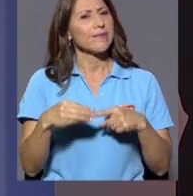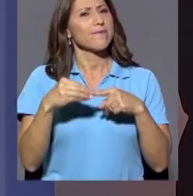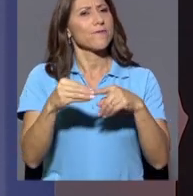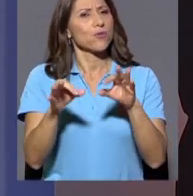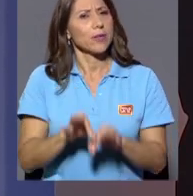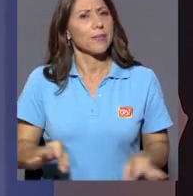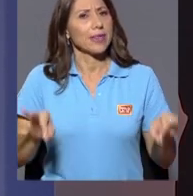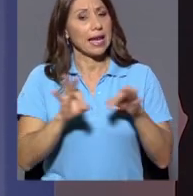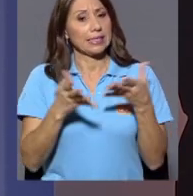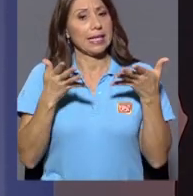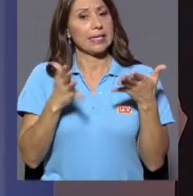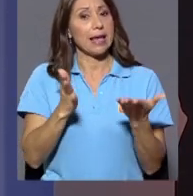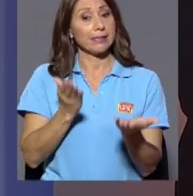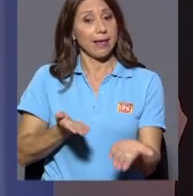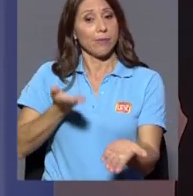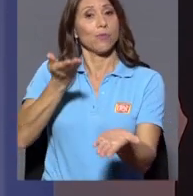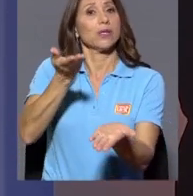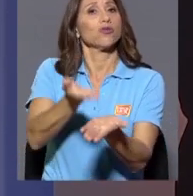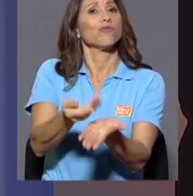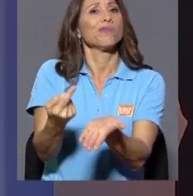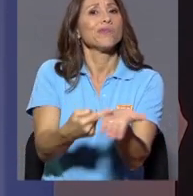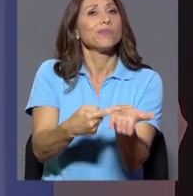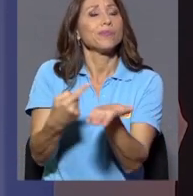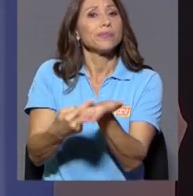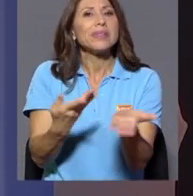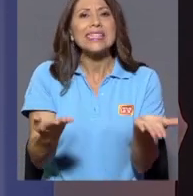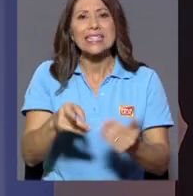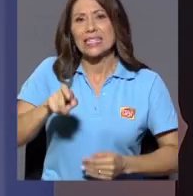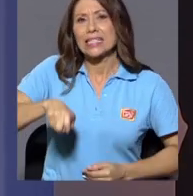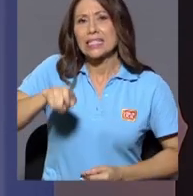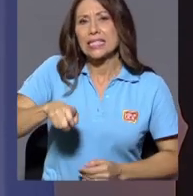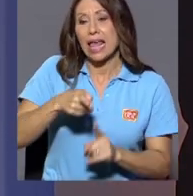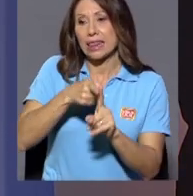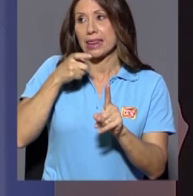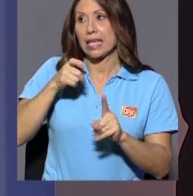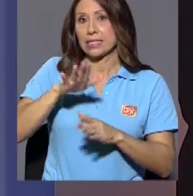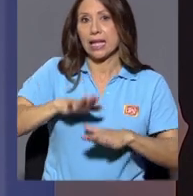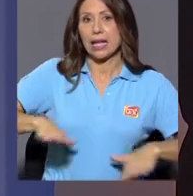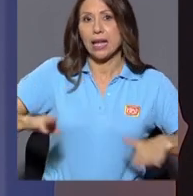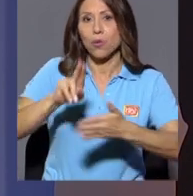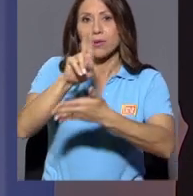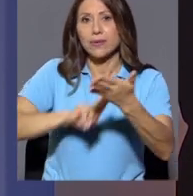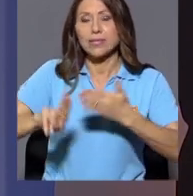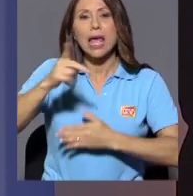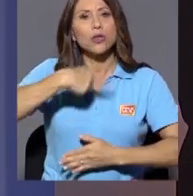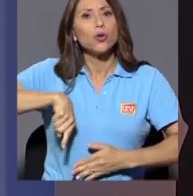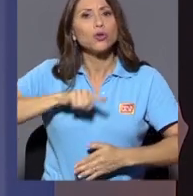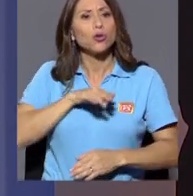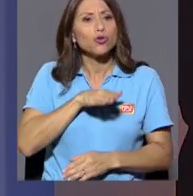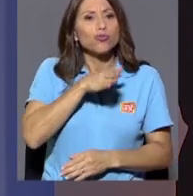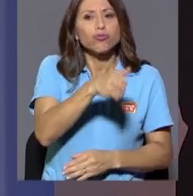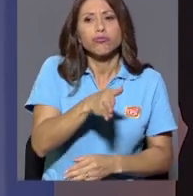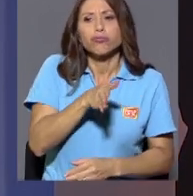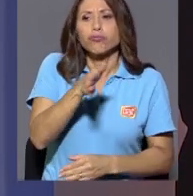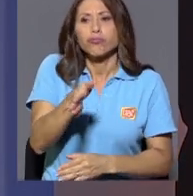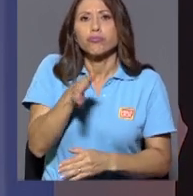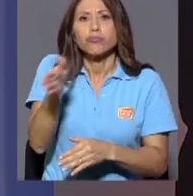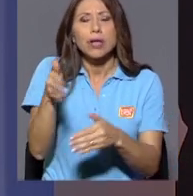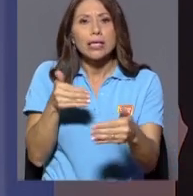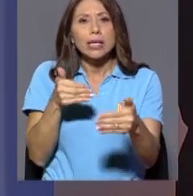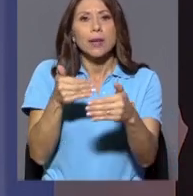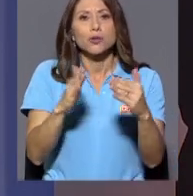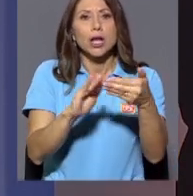que se ha planteado y ha puesto sobre la mesa es la gran necesidad de que la universidad nos acercamos a las comunidades